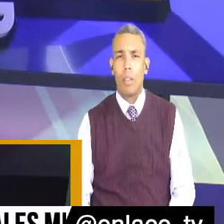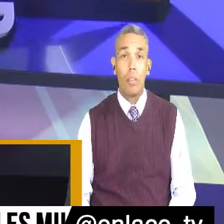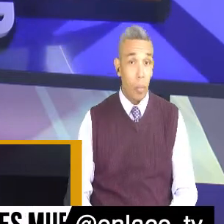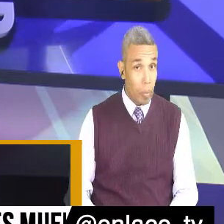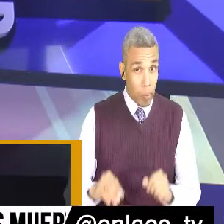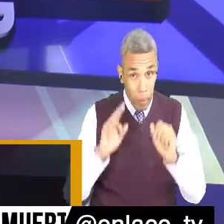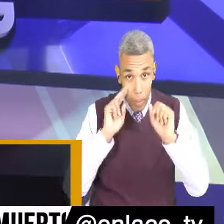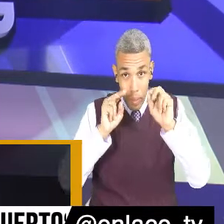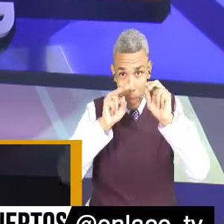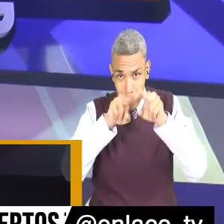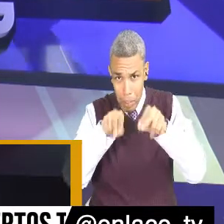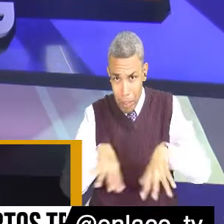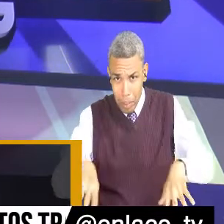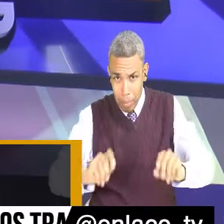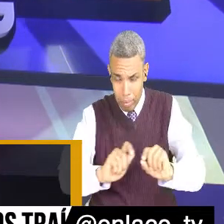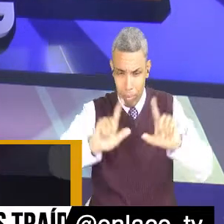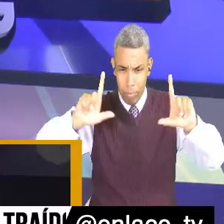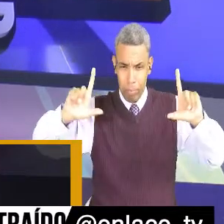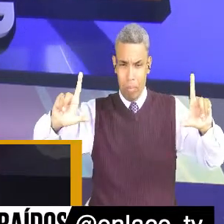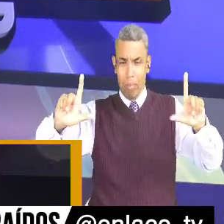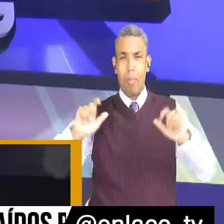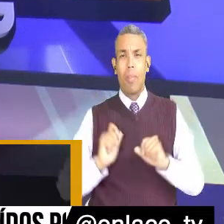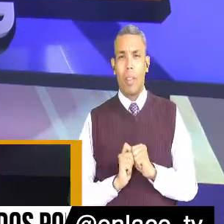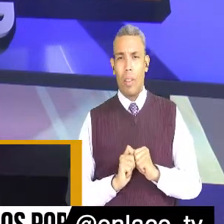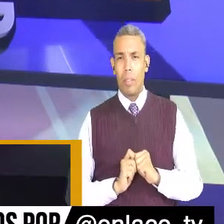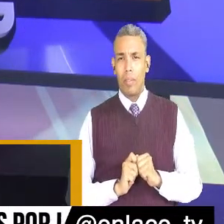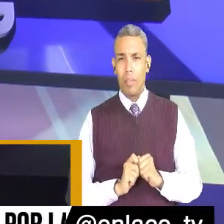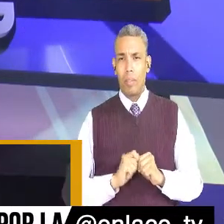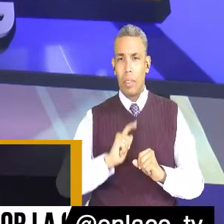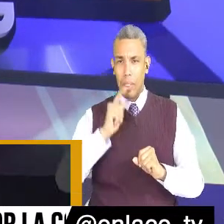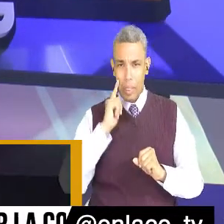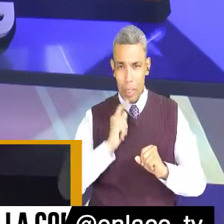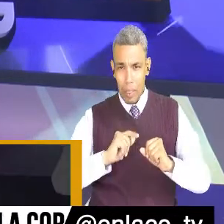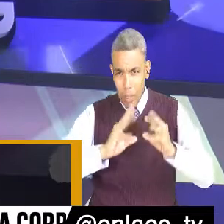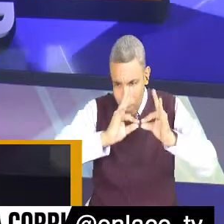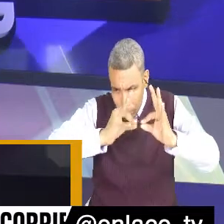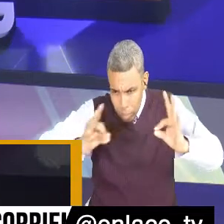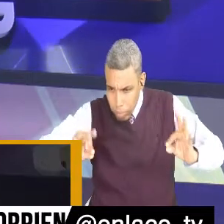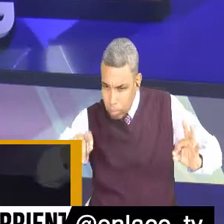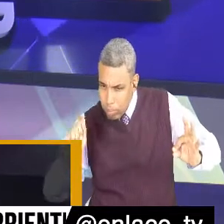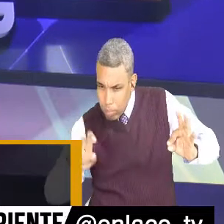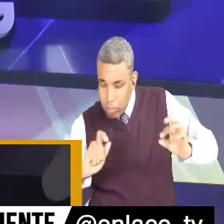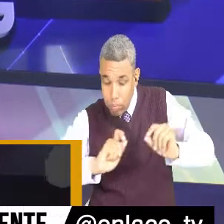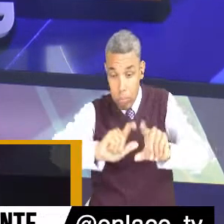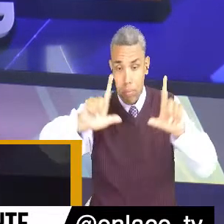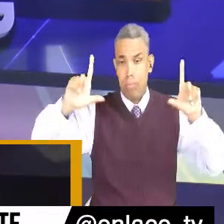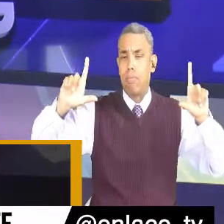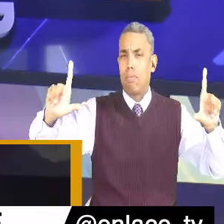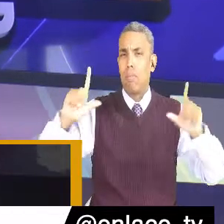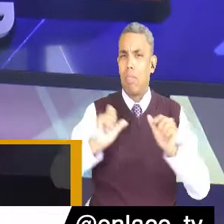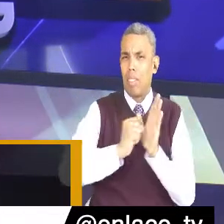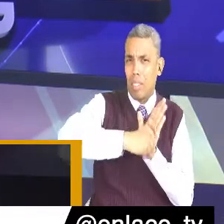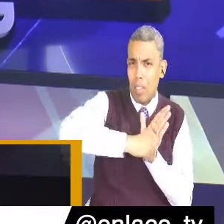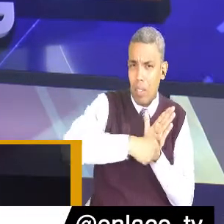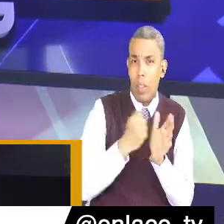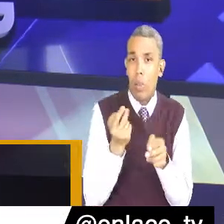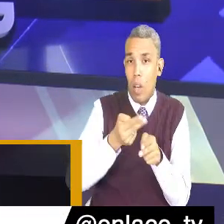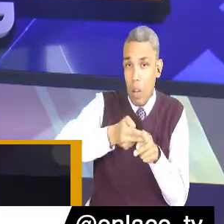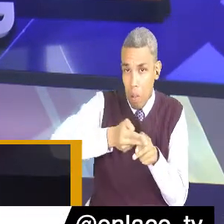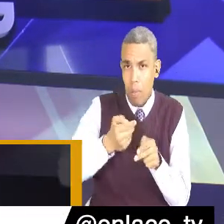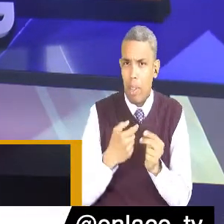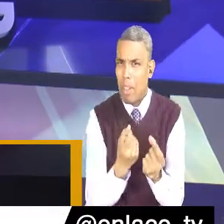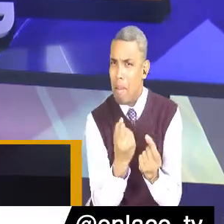link, introducir en este espacio la información requerida como cédula y algunas condiciones que allí le